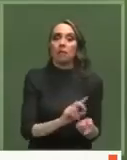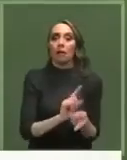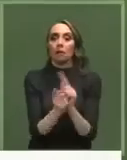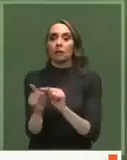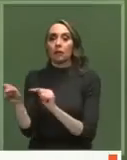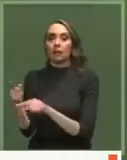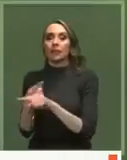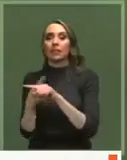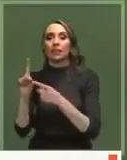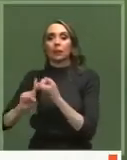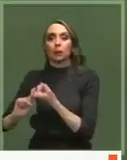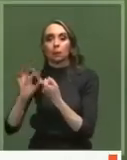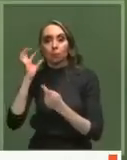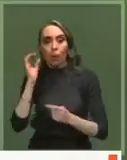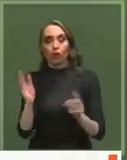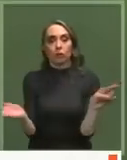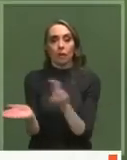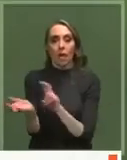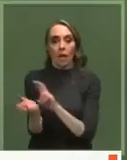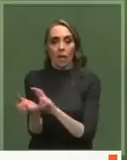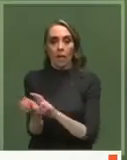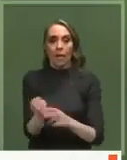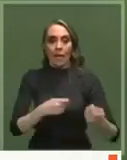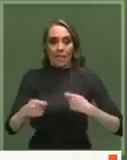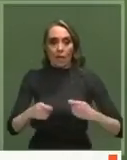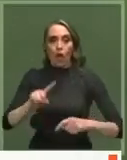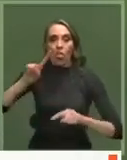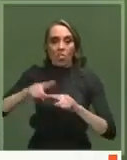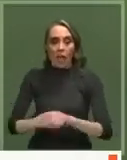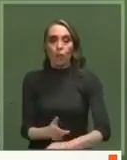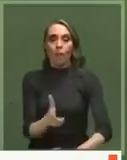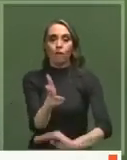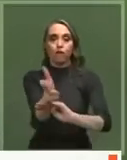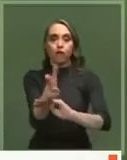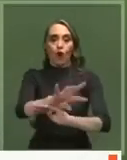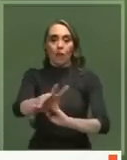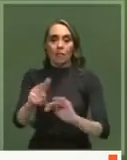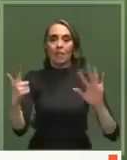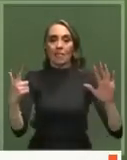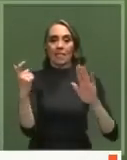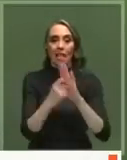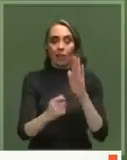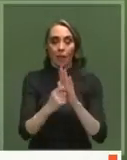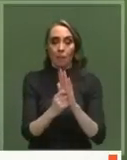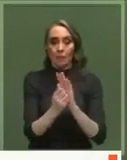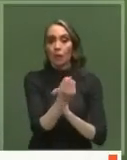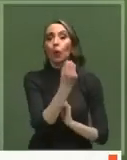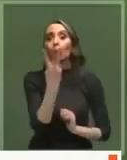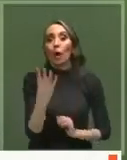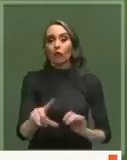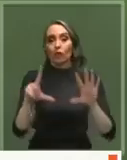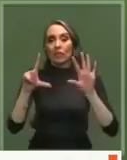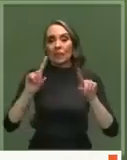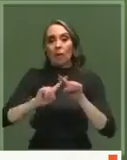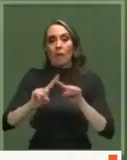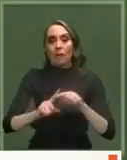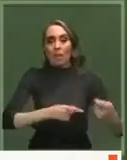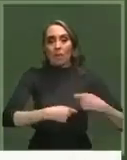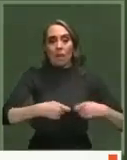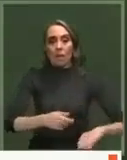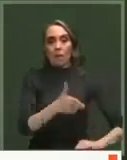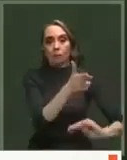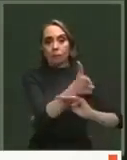y volvieron a asaltar otro de sus negocios. En estos 7 meses ha sufrido 7 asaltos.